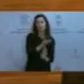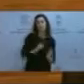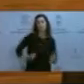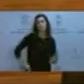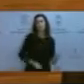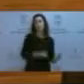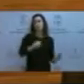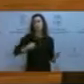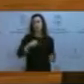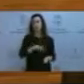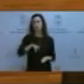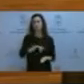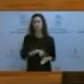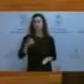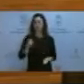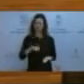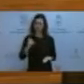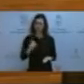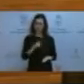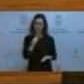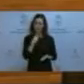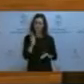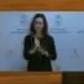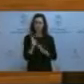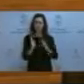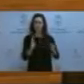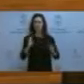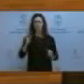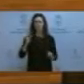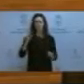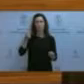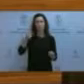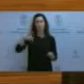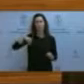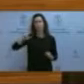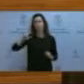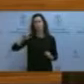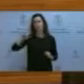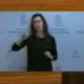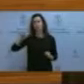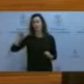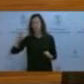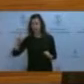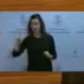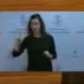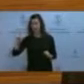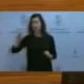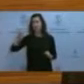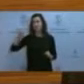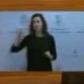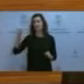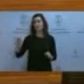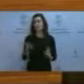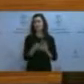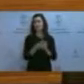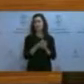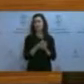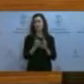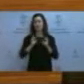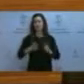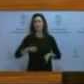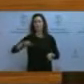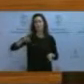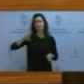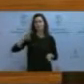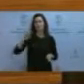y su portavoz, Daniel Ripa, en relación al caso Marea, en relación al caso Riopedre